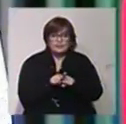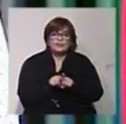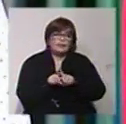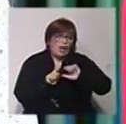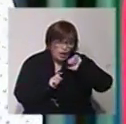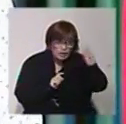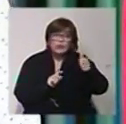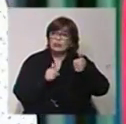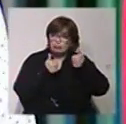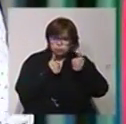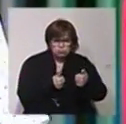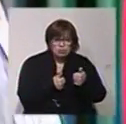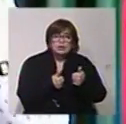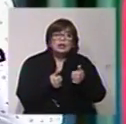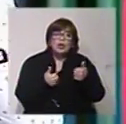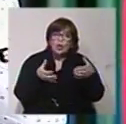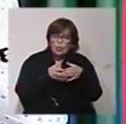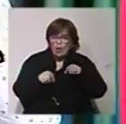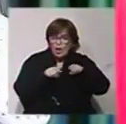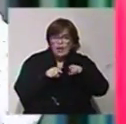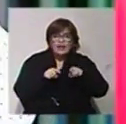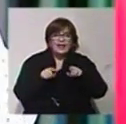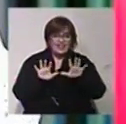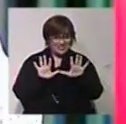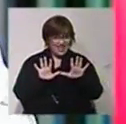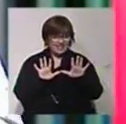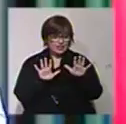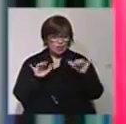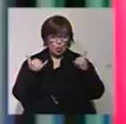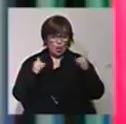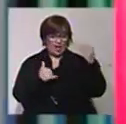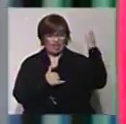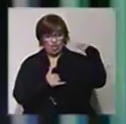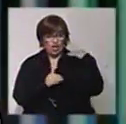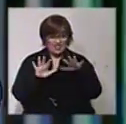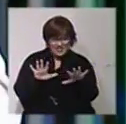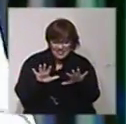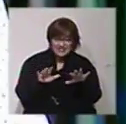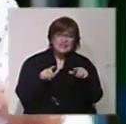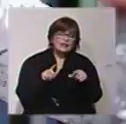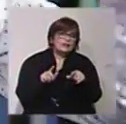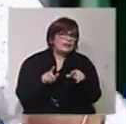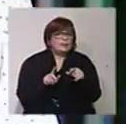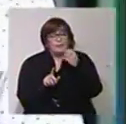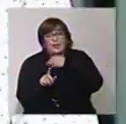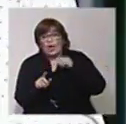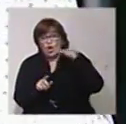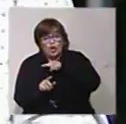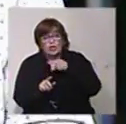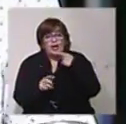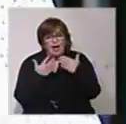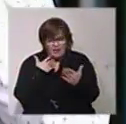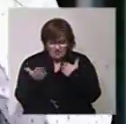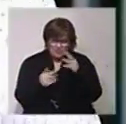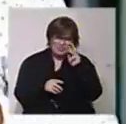ganando y ganando bien. Un equipo muy dinámico. Tenía el número 10, que era como el que técnicamente es era el mejor de Rusia. Yo hablaba con el Maxi, yo cuando miraba el